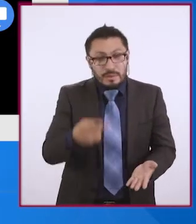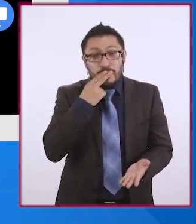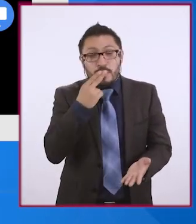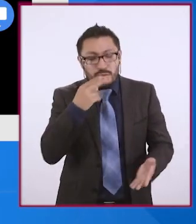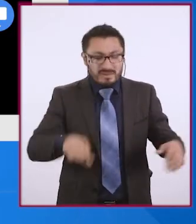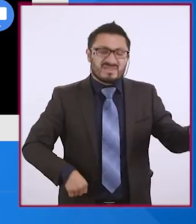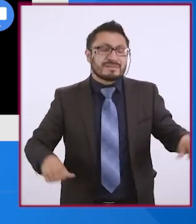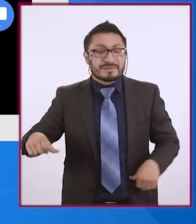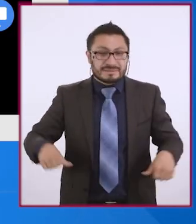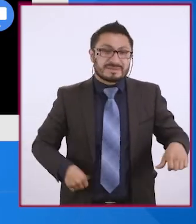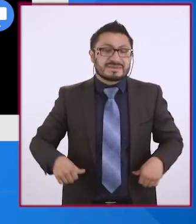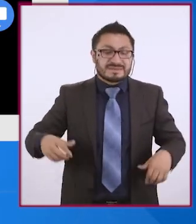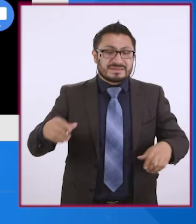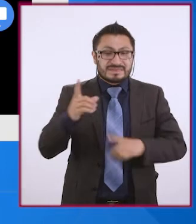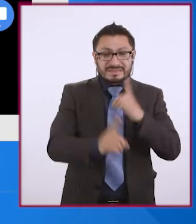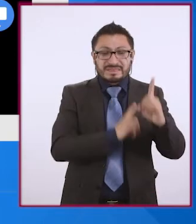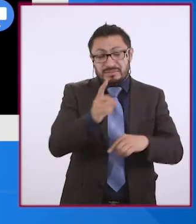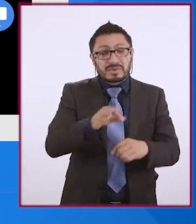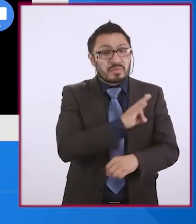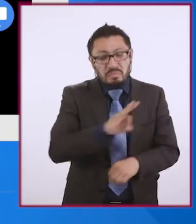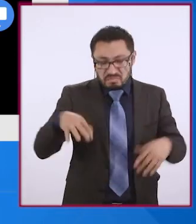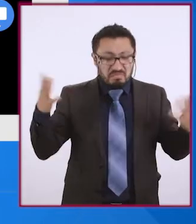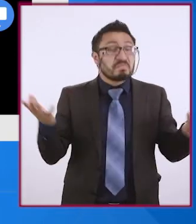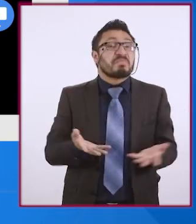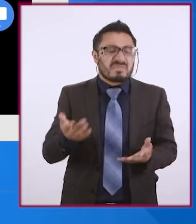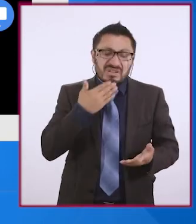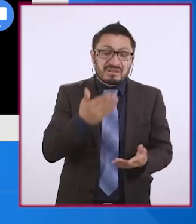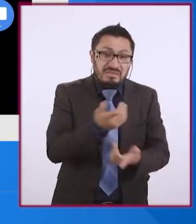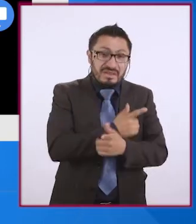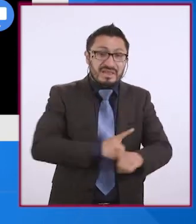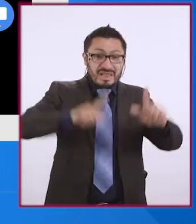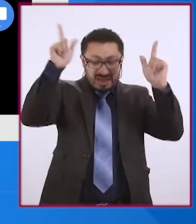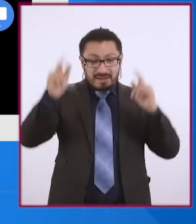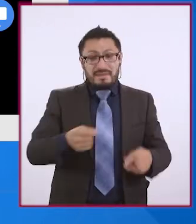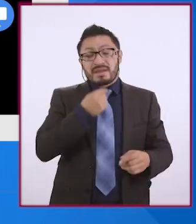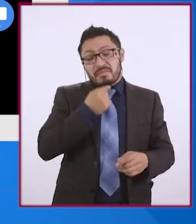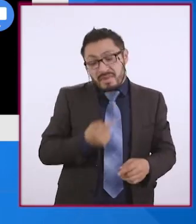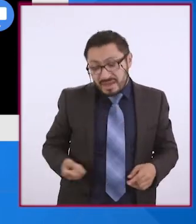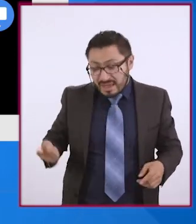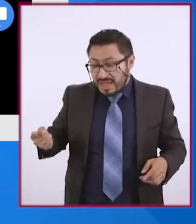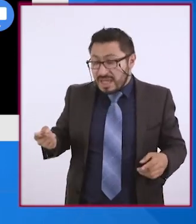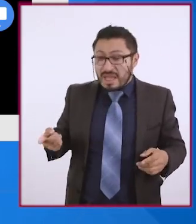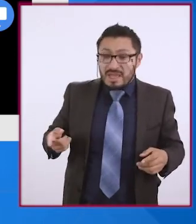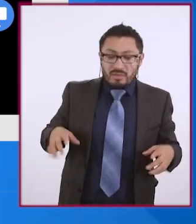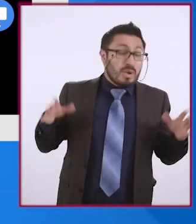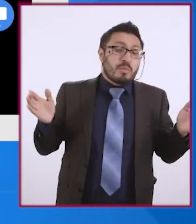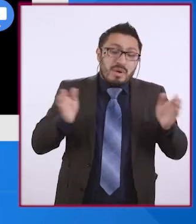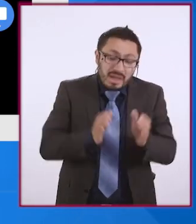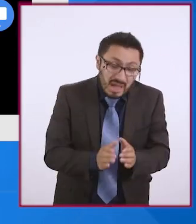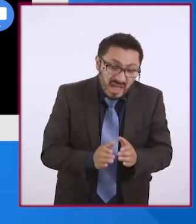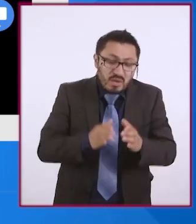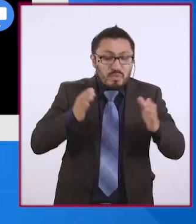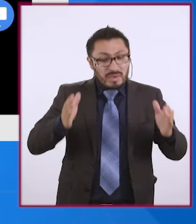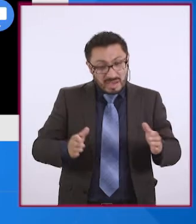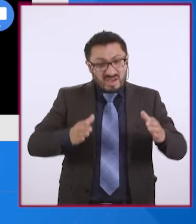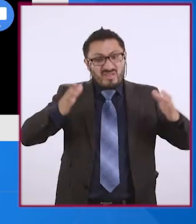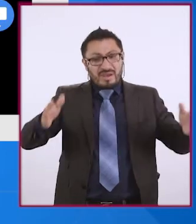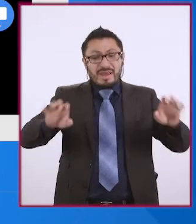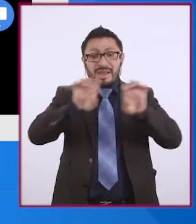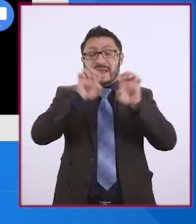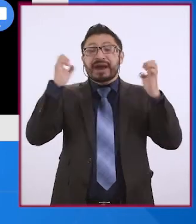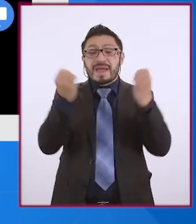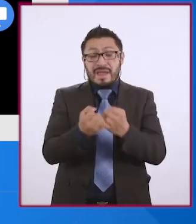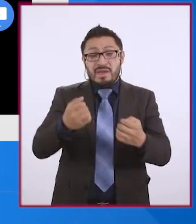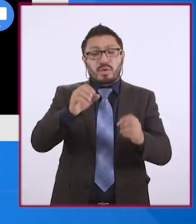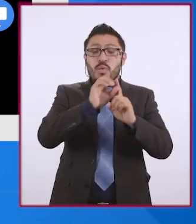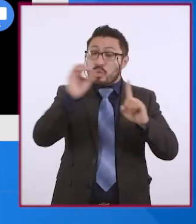sus actividades deportivas, de que haya pequeños, medianos y grandes estadios donde se organicen competencias entre los